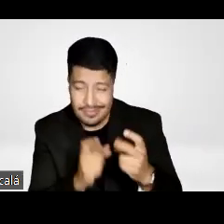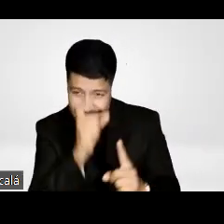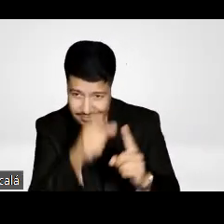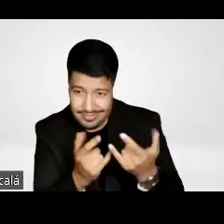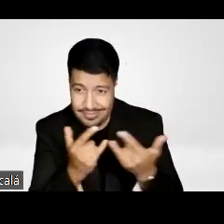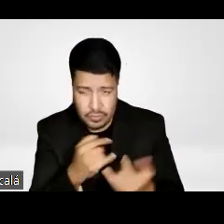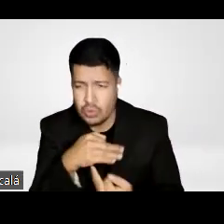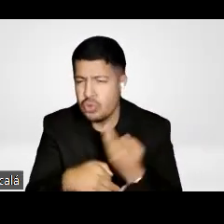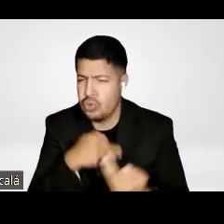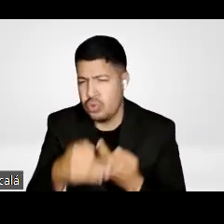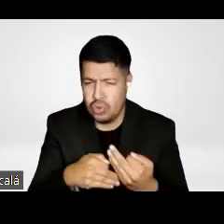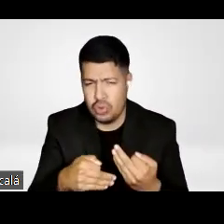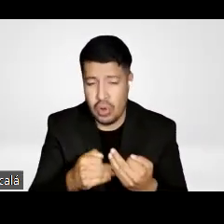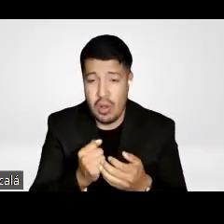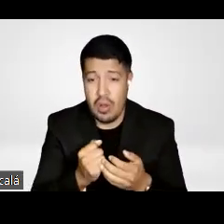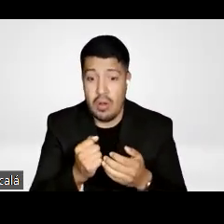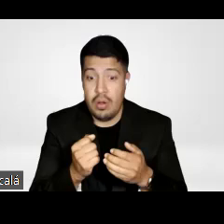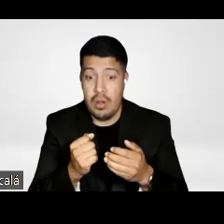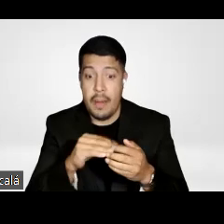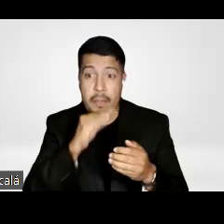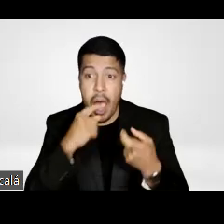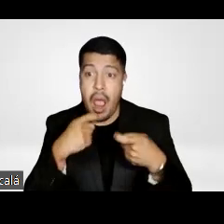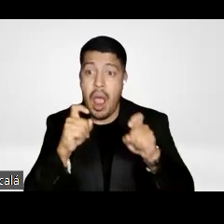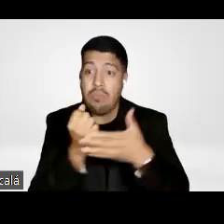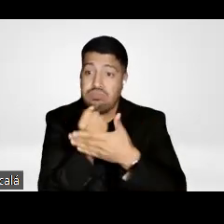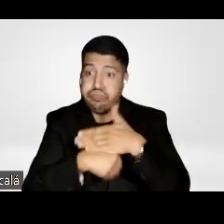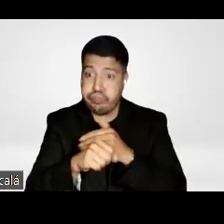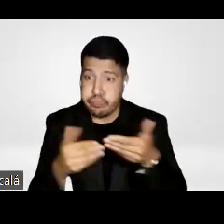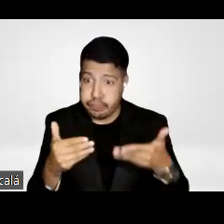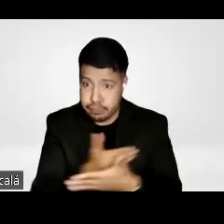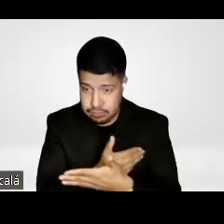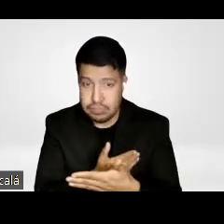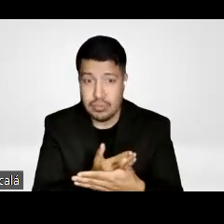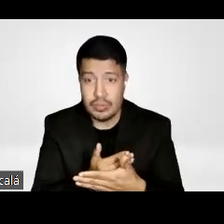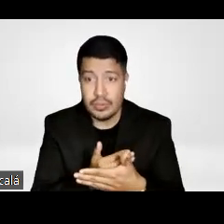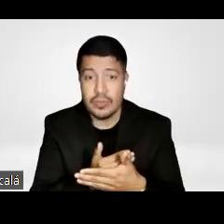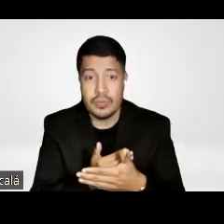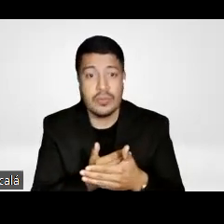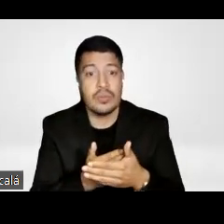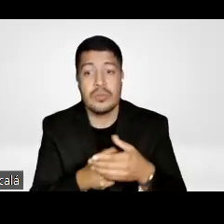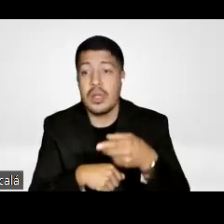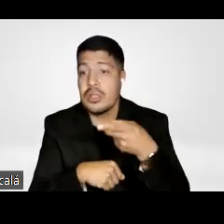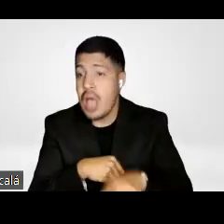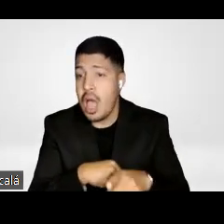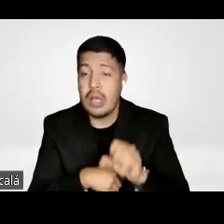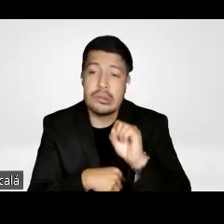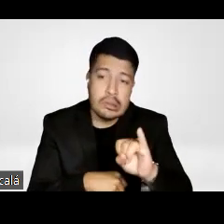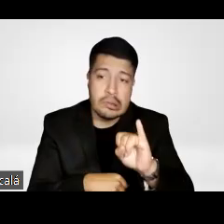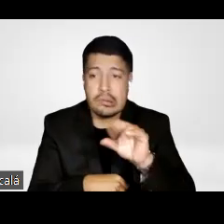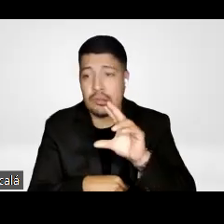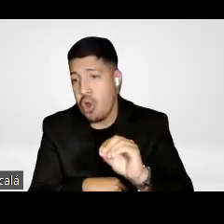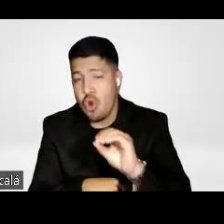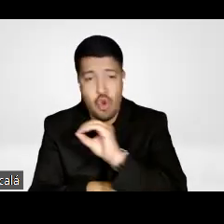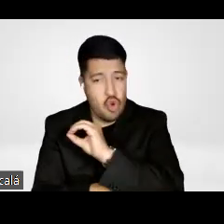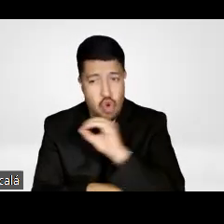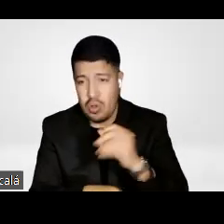parto y en toda primera consulta de cualquier niño. Con daño, sin daño, con antecedentes, sin antecedentes, siempre debemos de